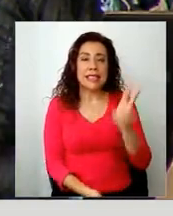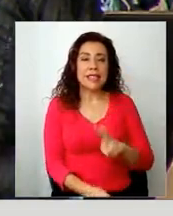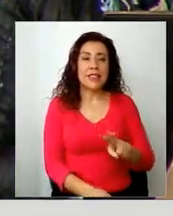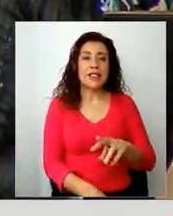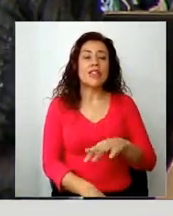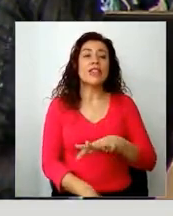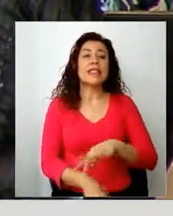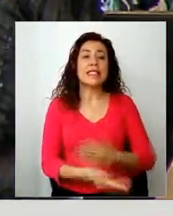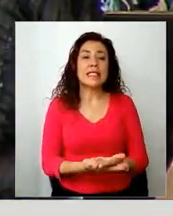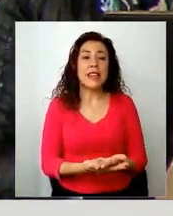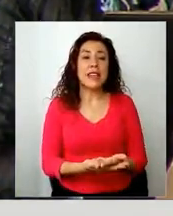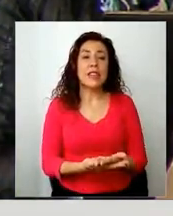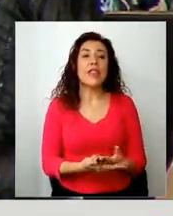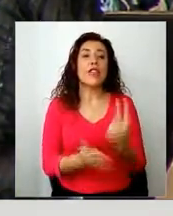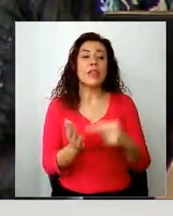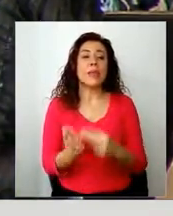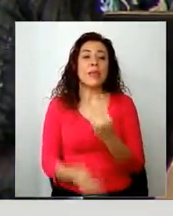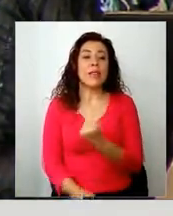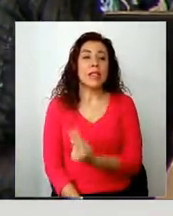2022